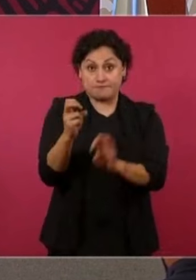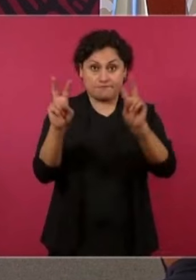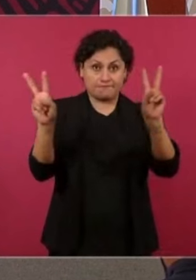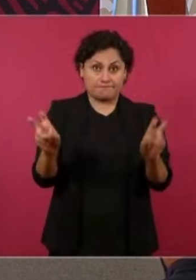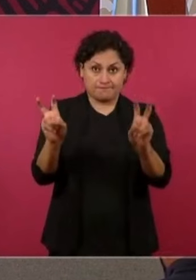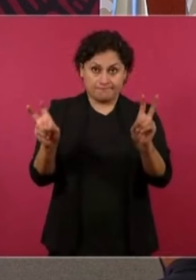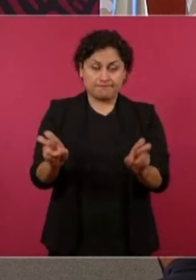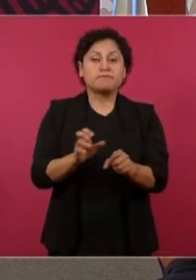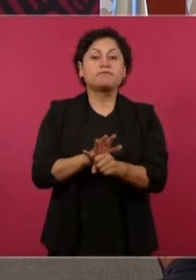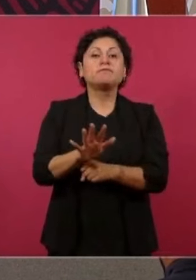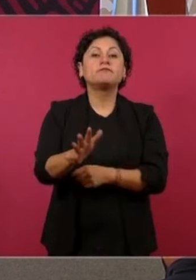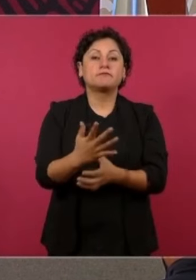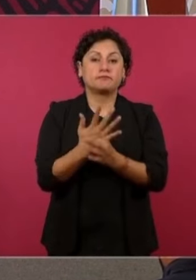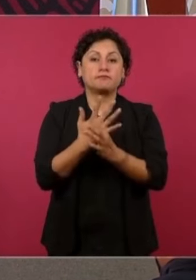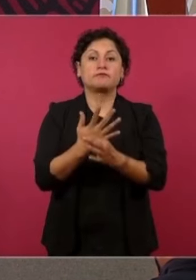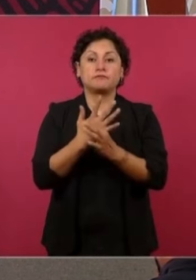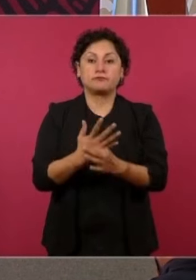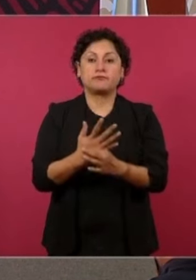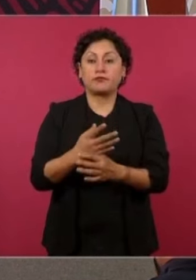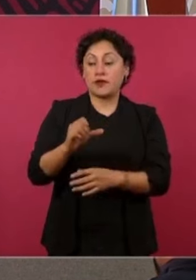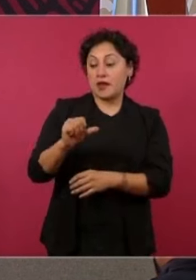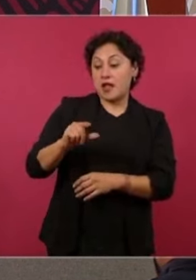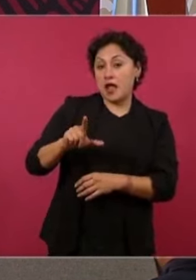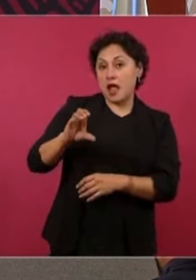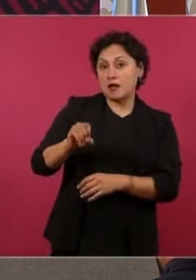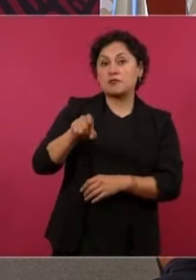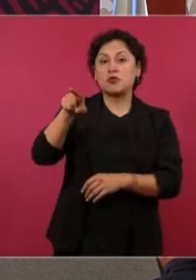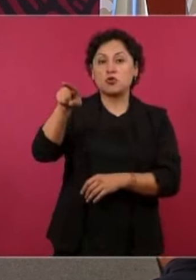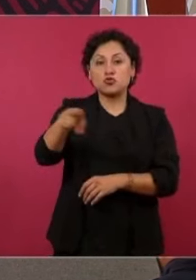AMLO, debías taparte las orejas.